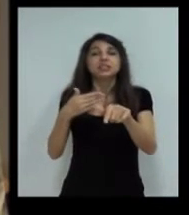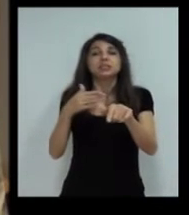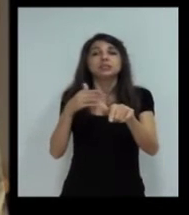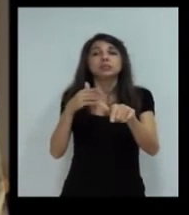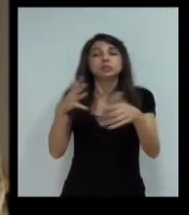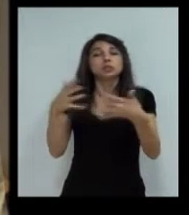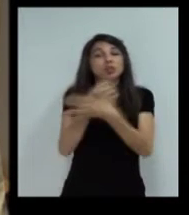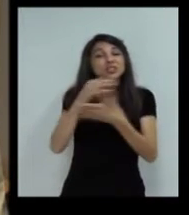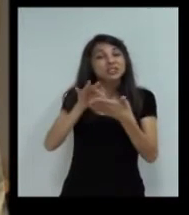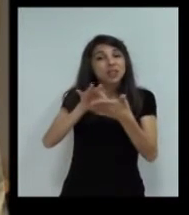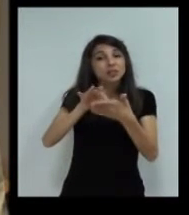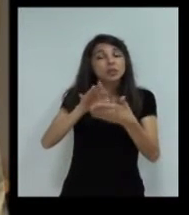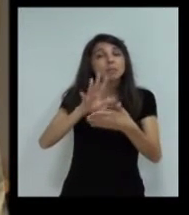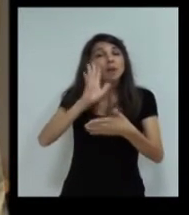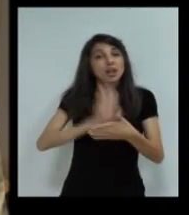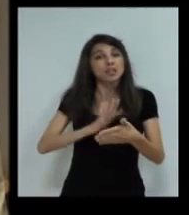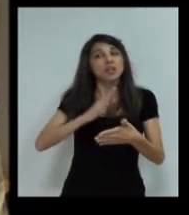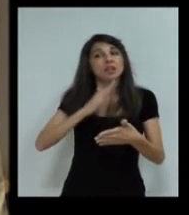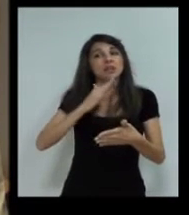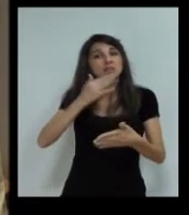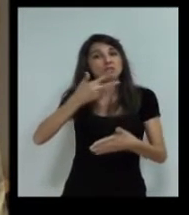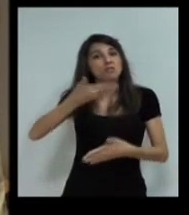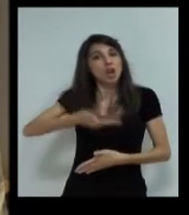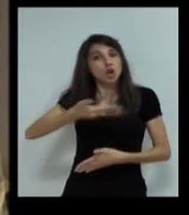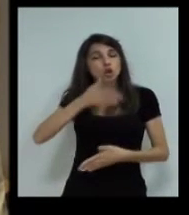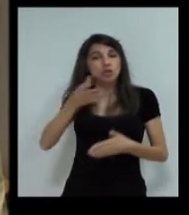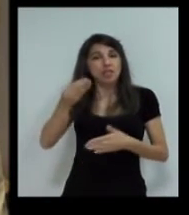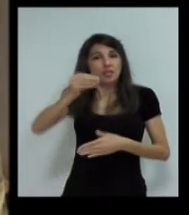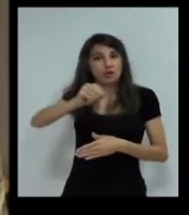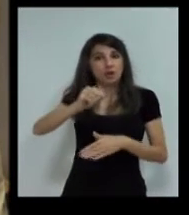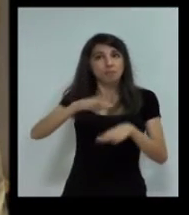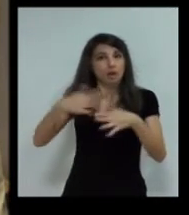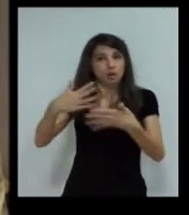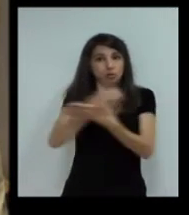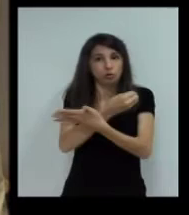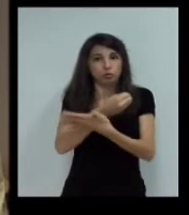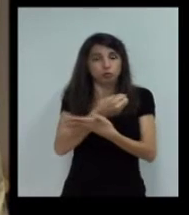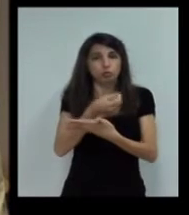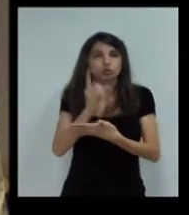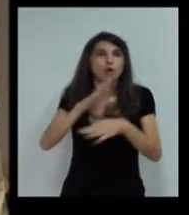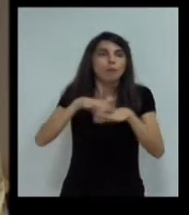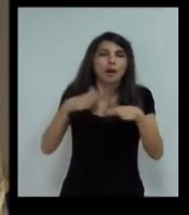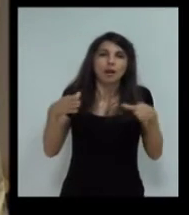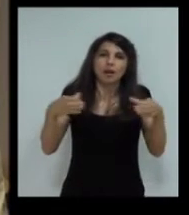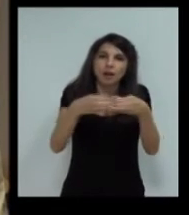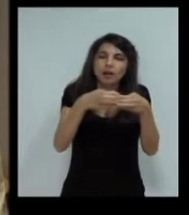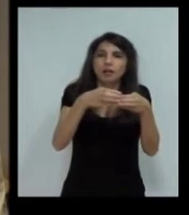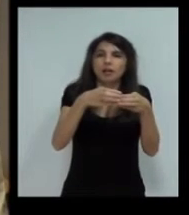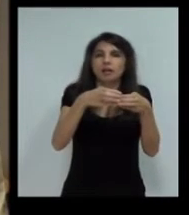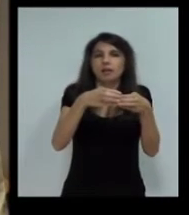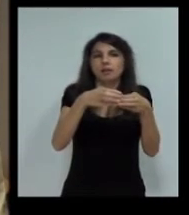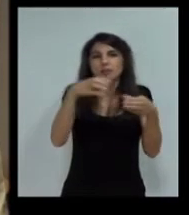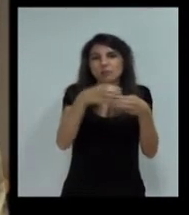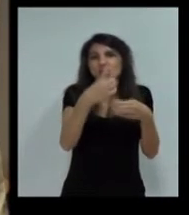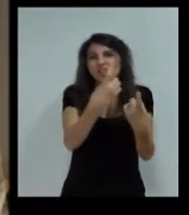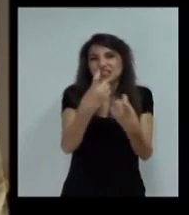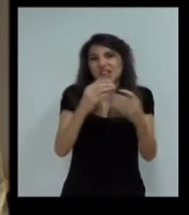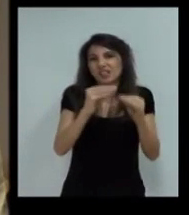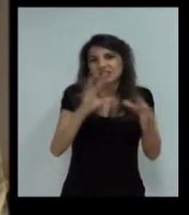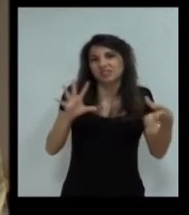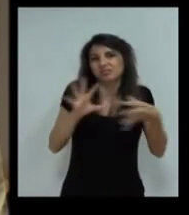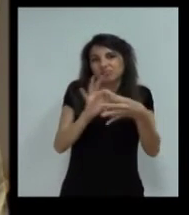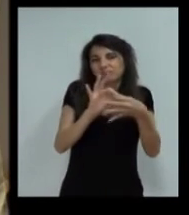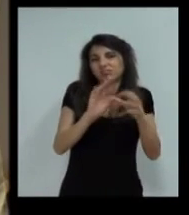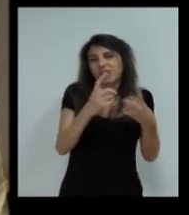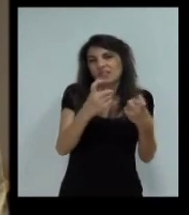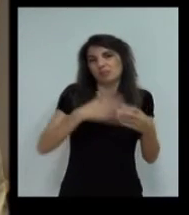que luego tienen unos valores adicionales también para todos, ¿no?, no solamente para los grupos que lo requieren con una mayor exigencia por necesidades